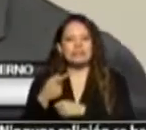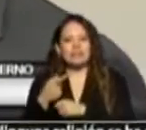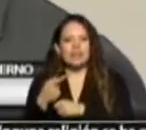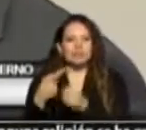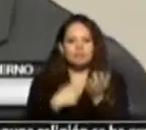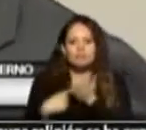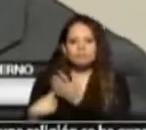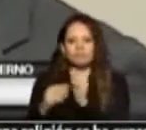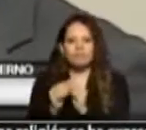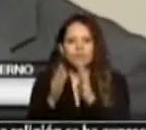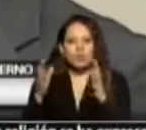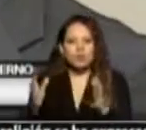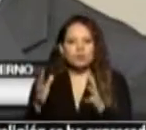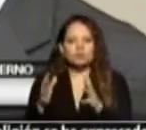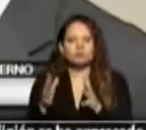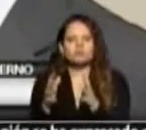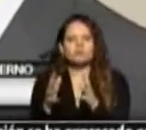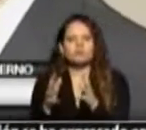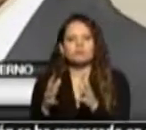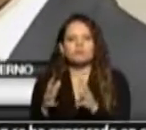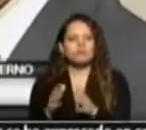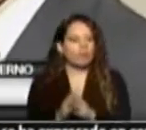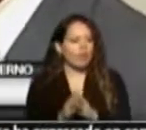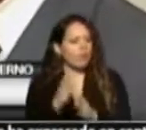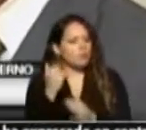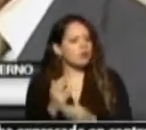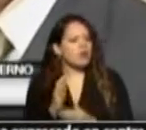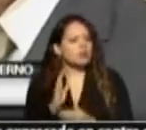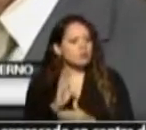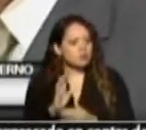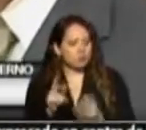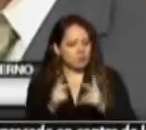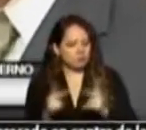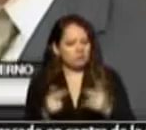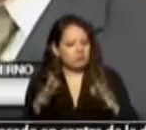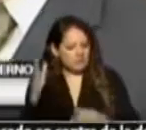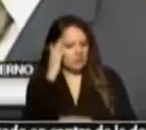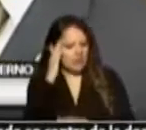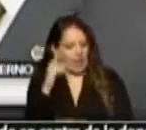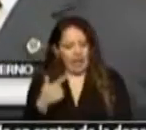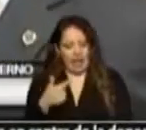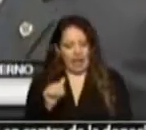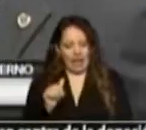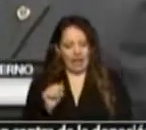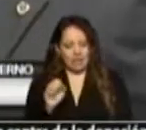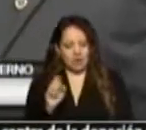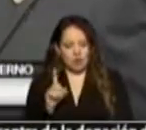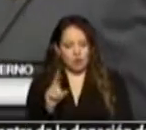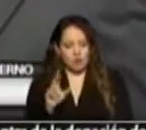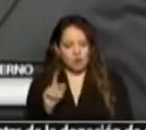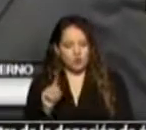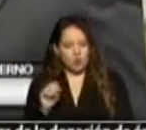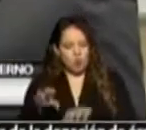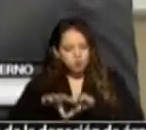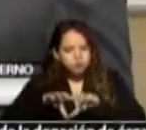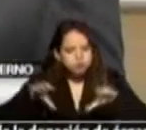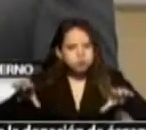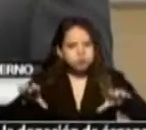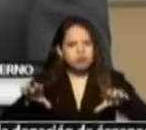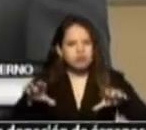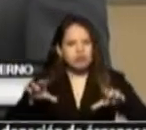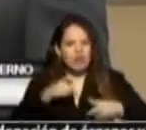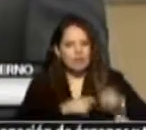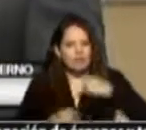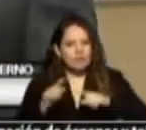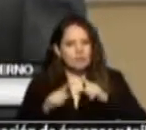por su ubicación, porque ya se sabía que iba a ser sustituido el gasoducto con ese sistema, pero siempre era por la bahía, la reserva